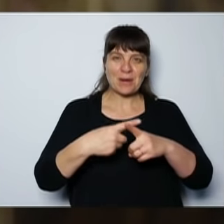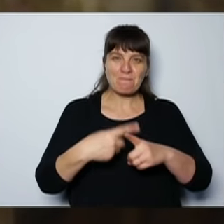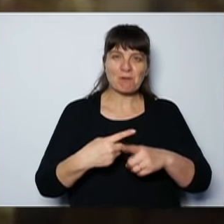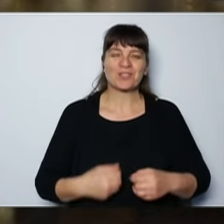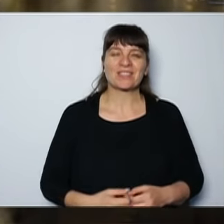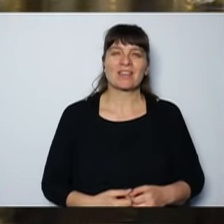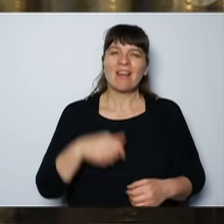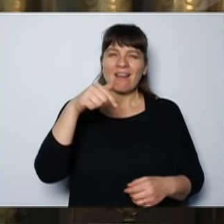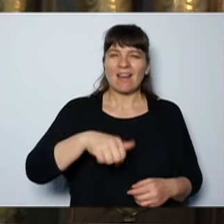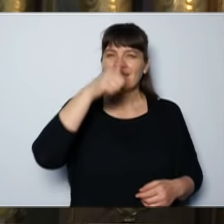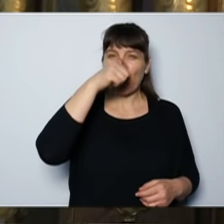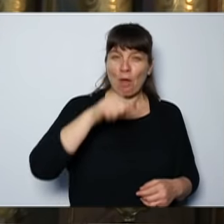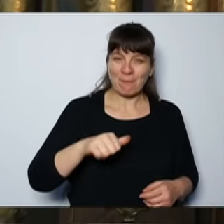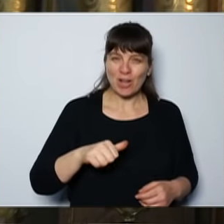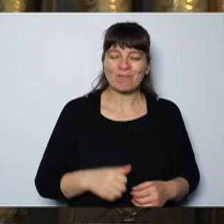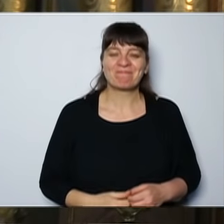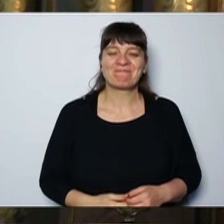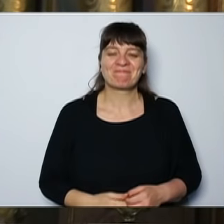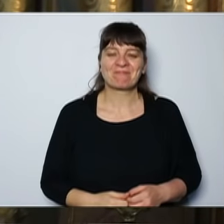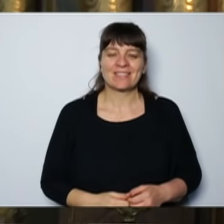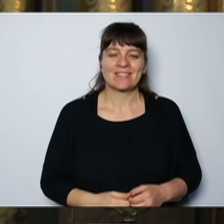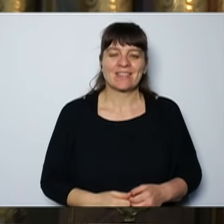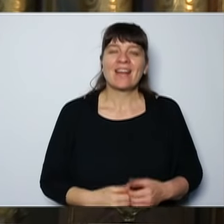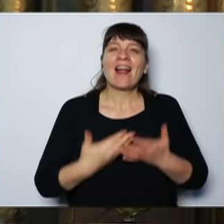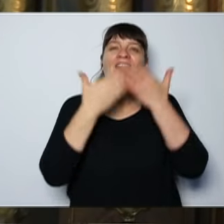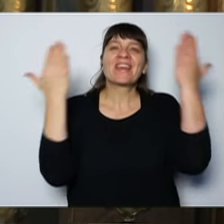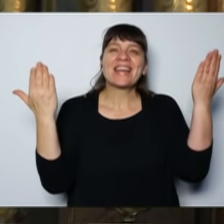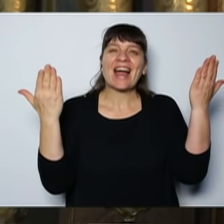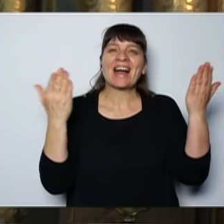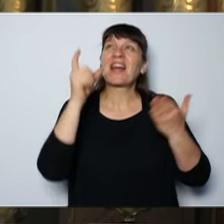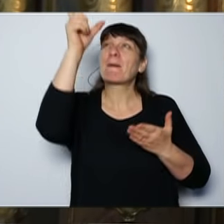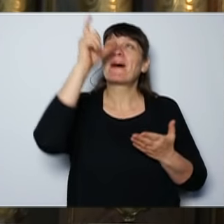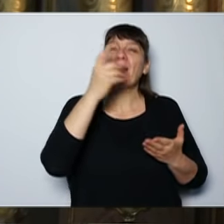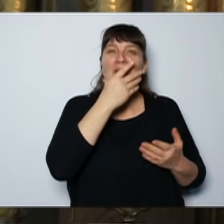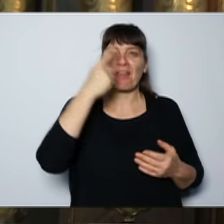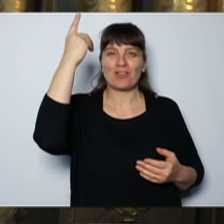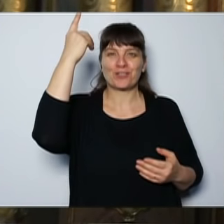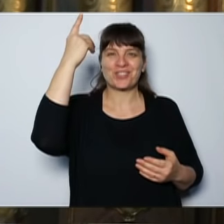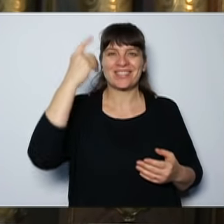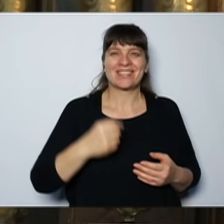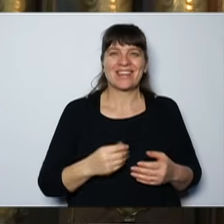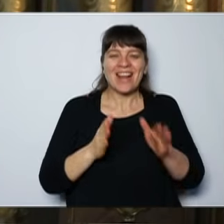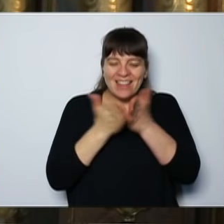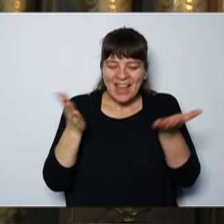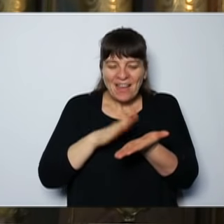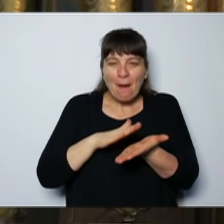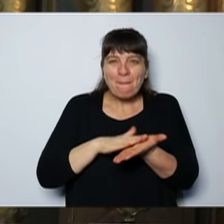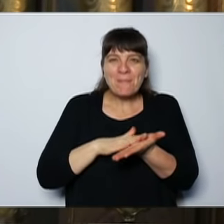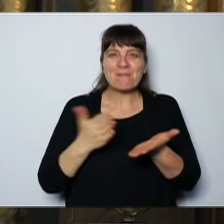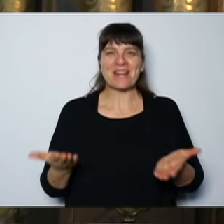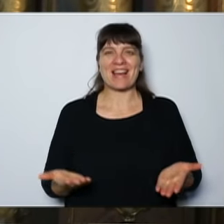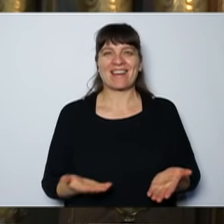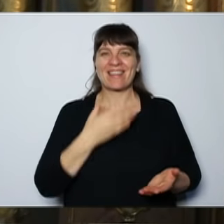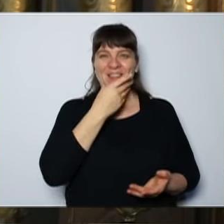Celebramos este domingo el Día de la Palabra de Dios, el Día